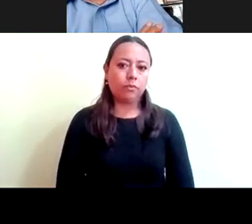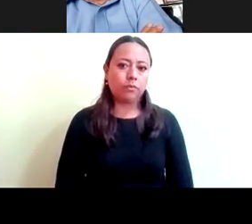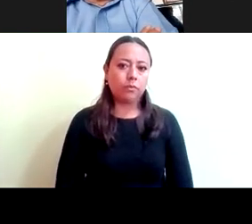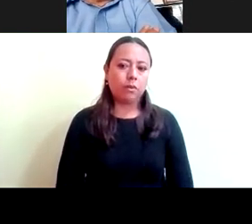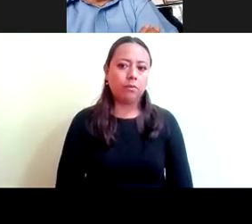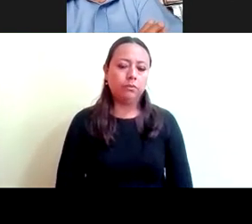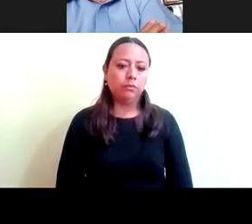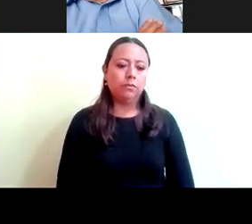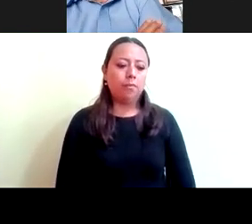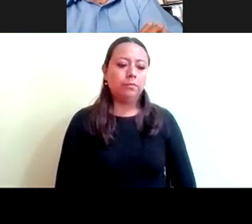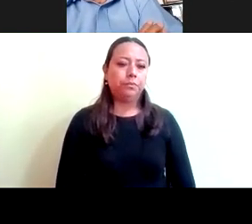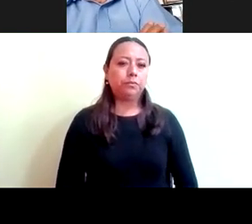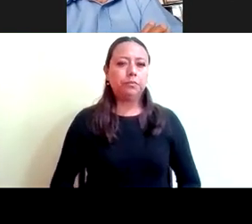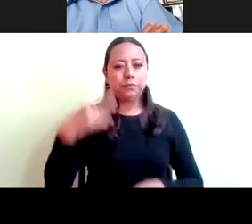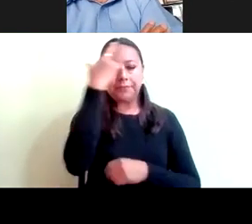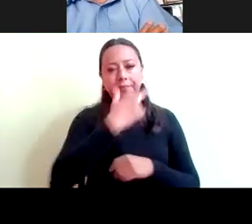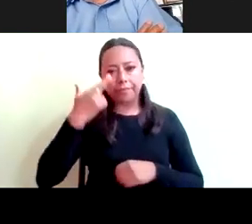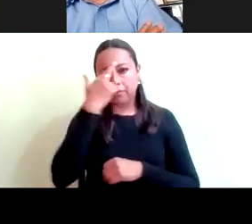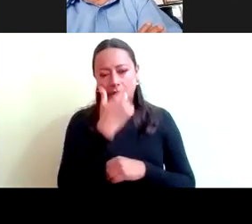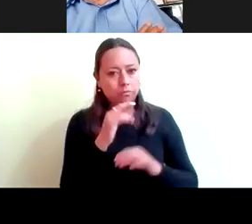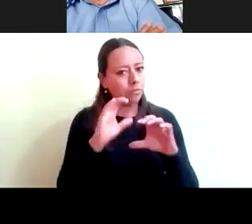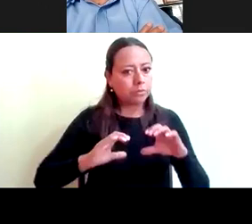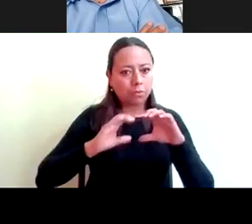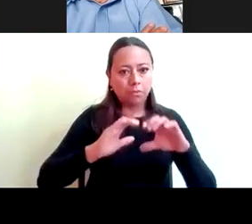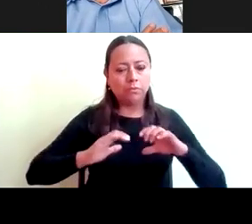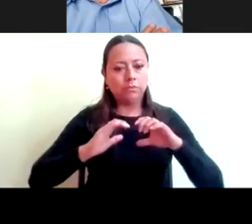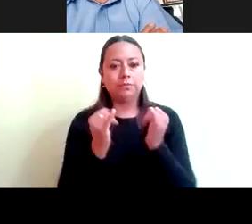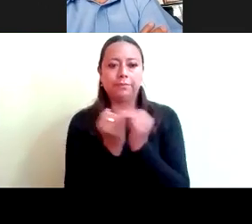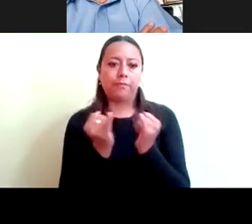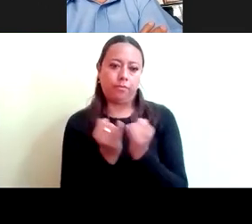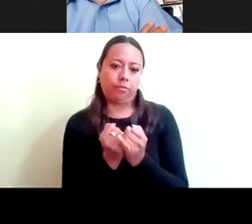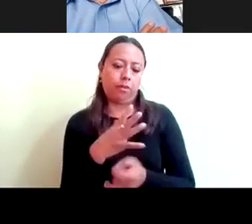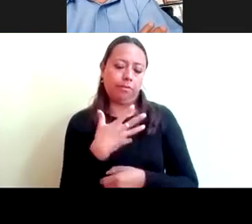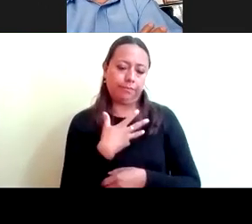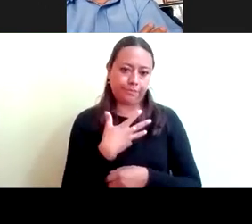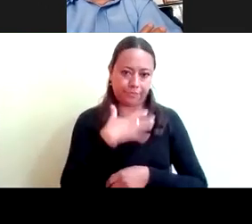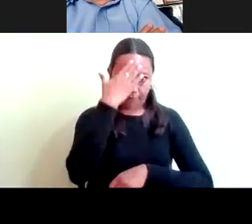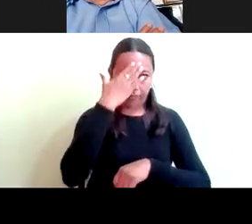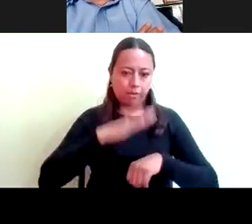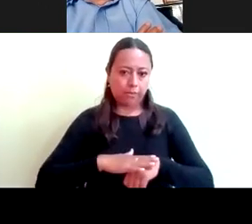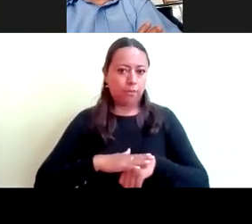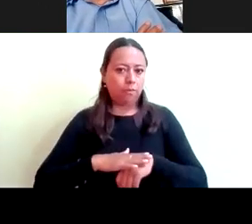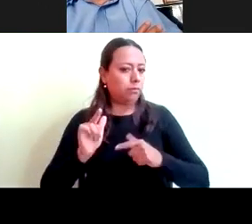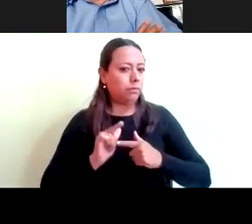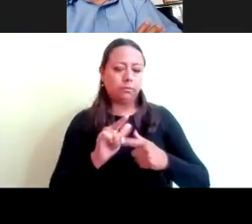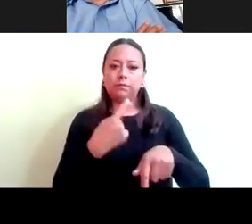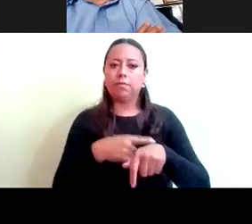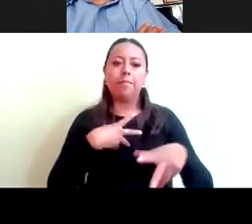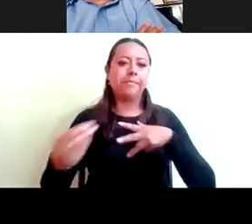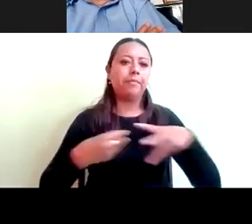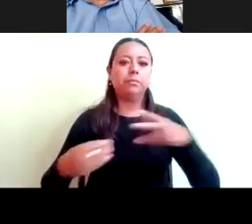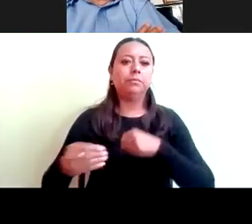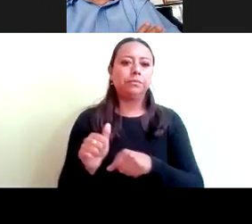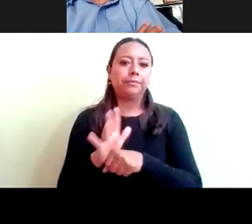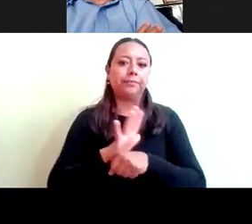revisar de manera excepcional y tomando en cuenta el contexto de la pandemia que aún prevalece, que con